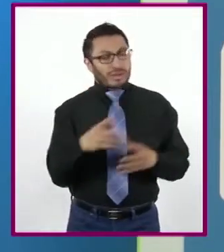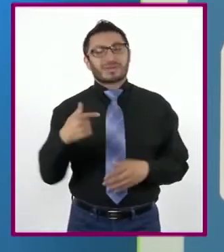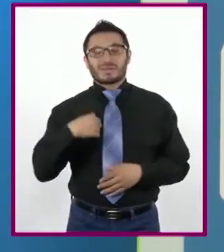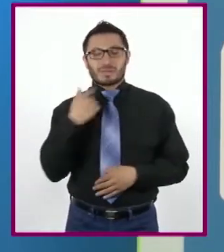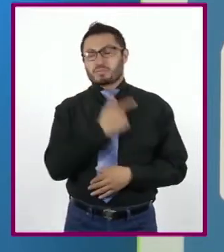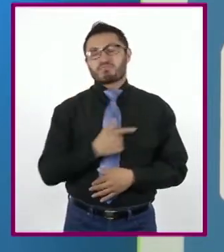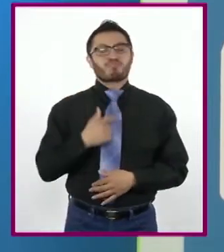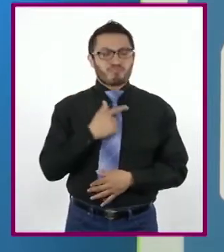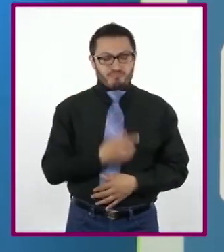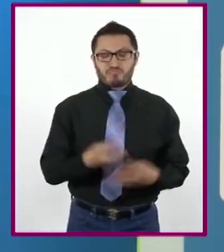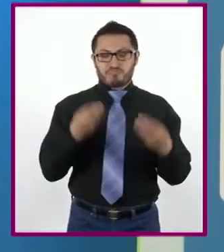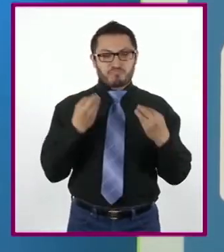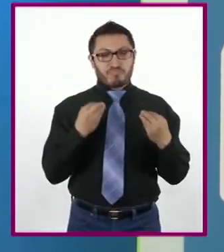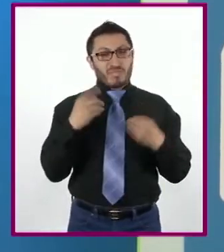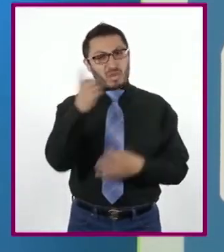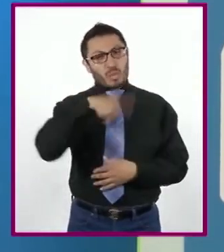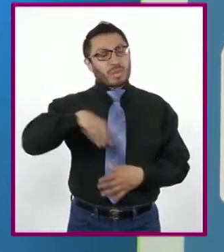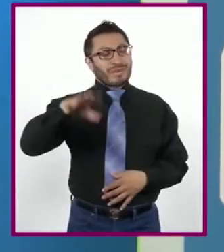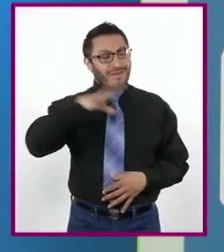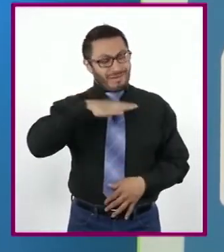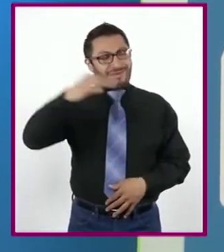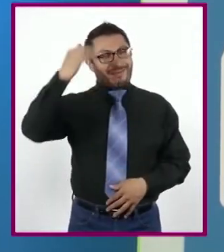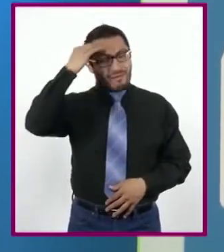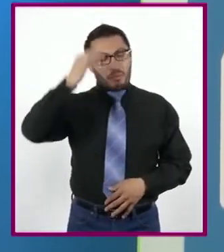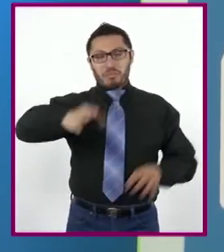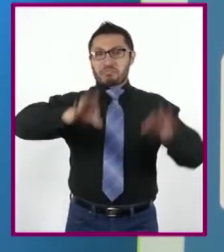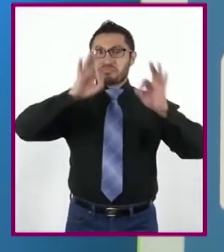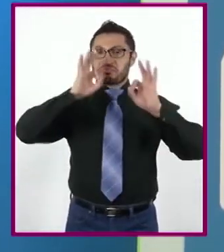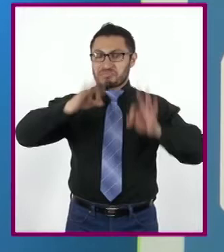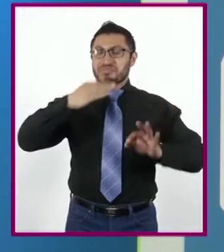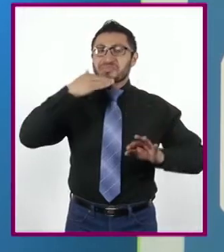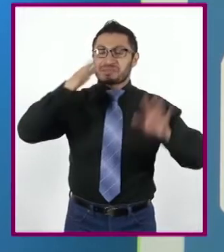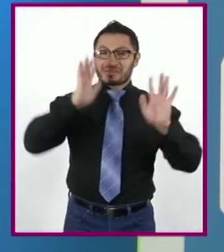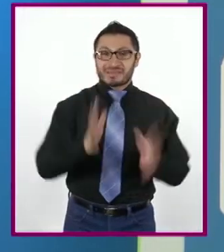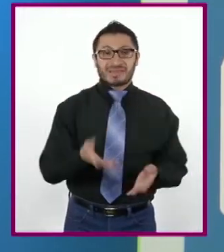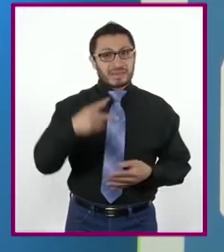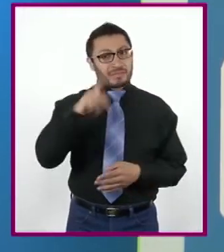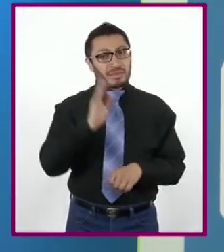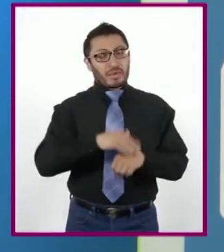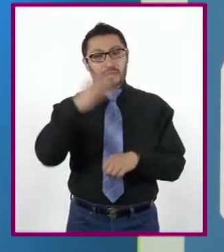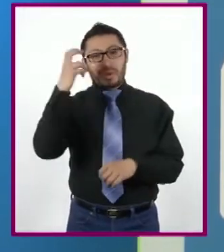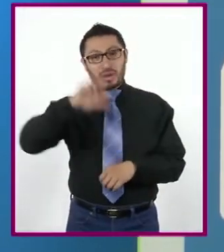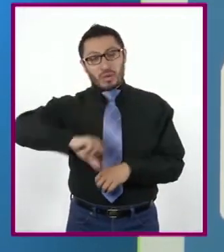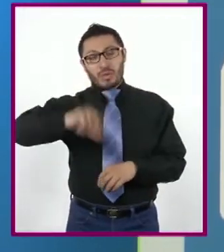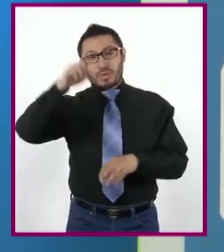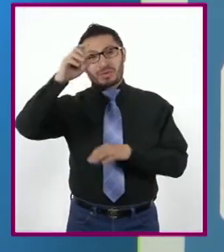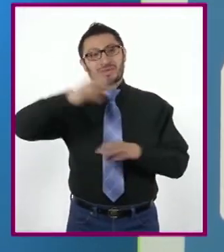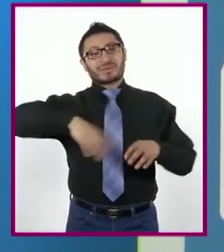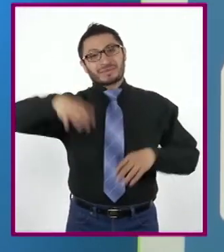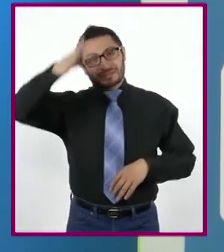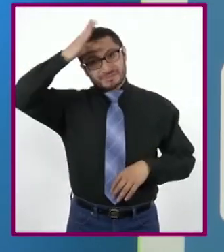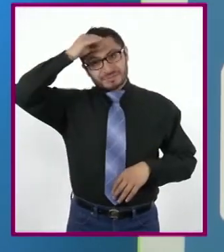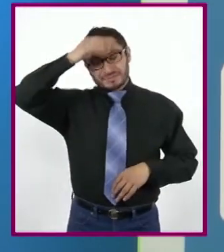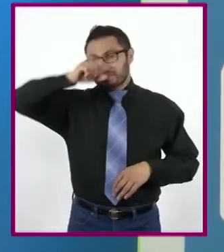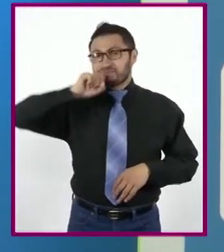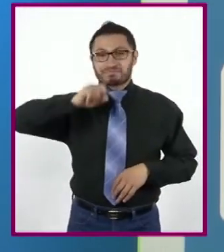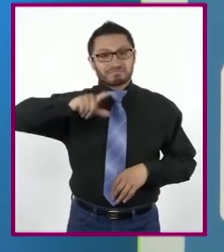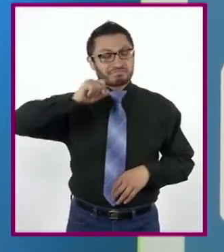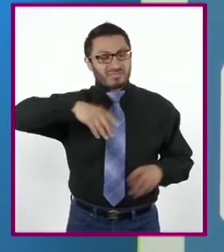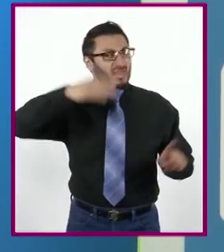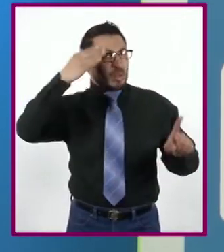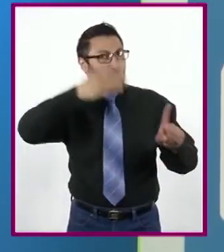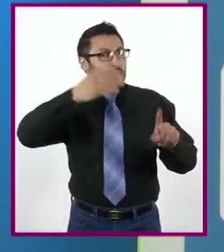gusto que tengan ese conocimiento fresco, sobre todo porque hoy trabajaremos sobre el mismo